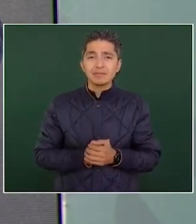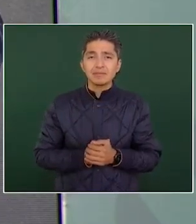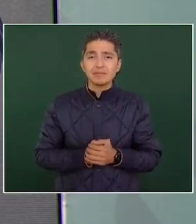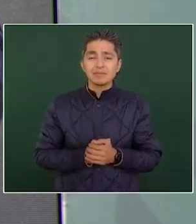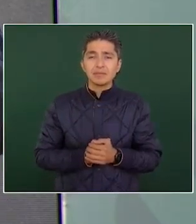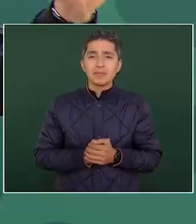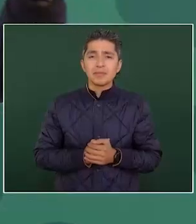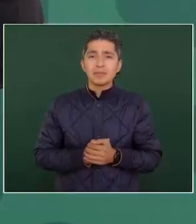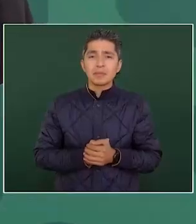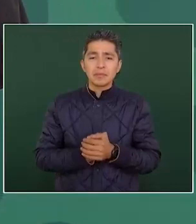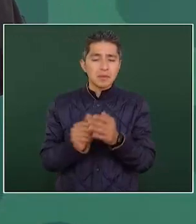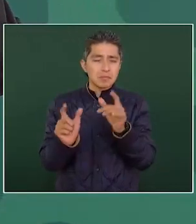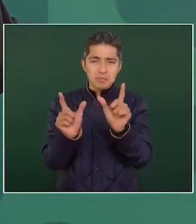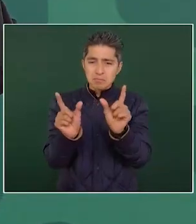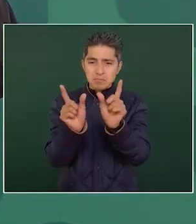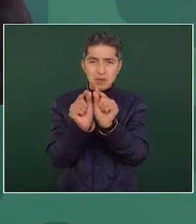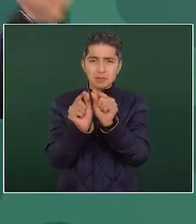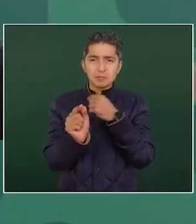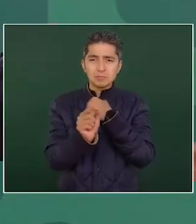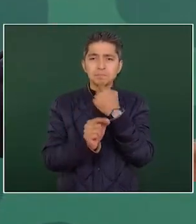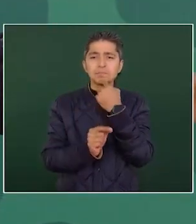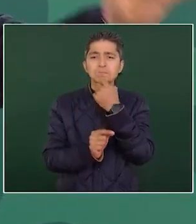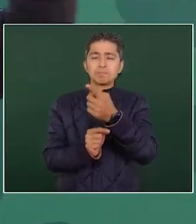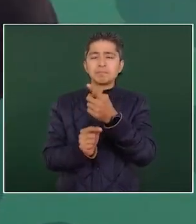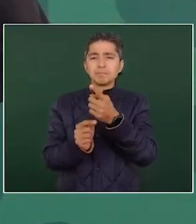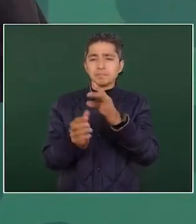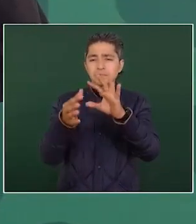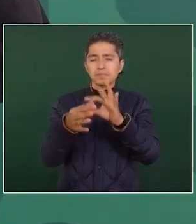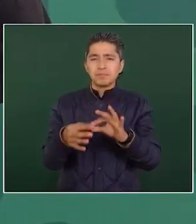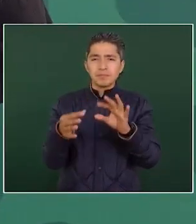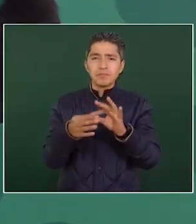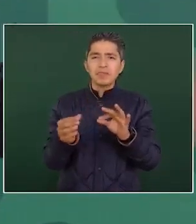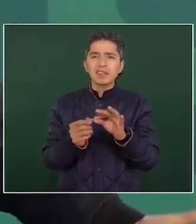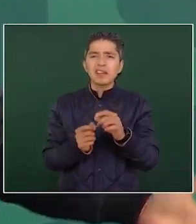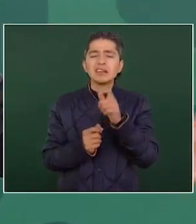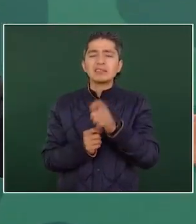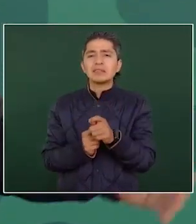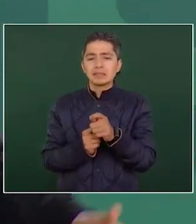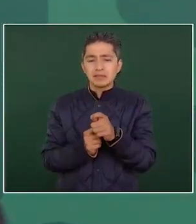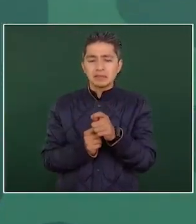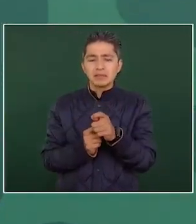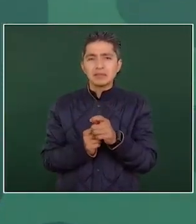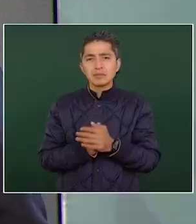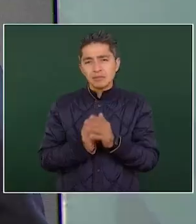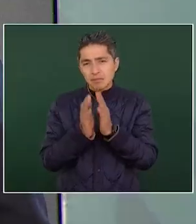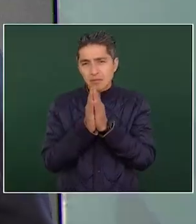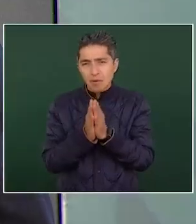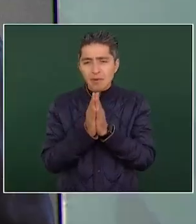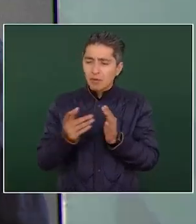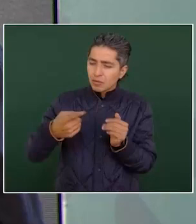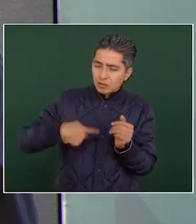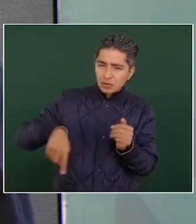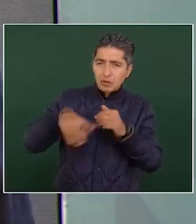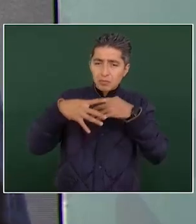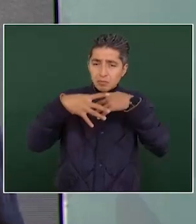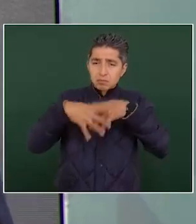Nada más decir que se procure protestar,